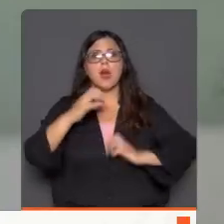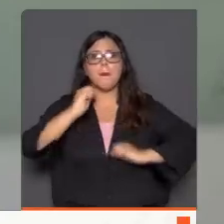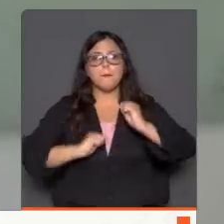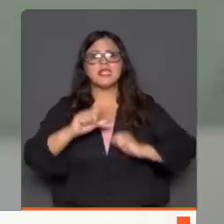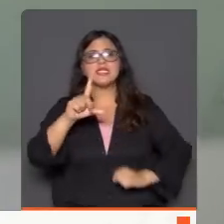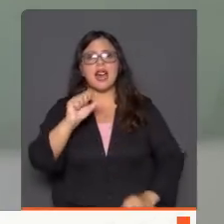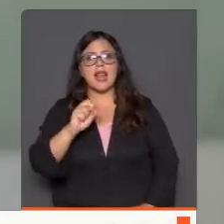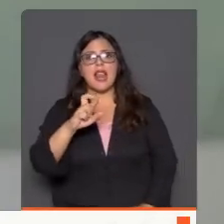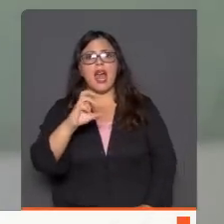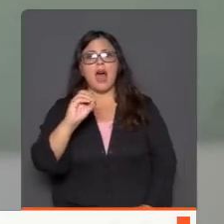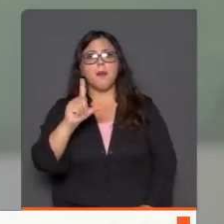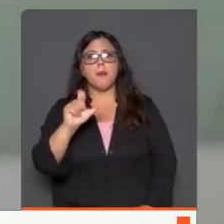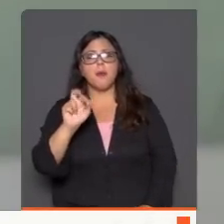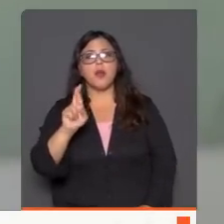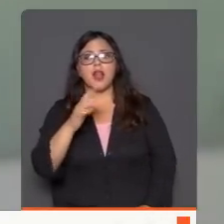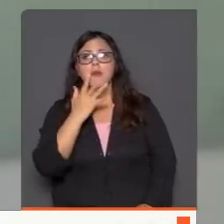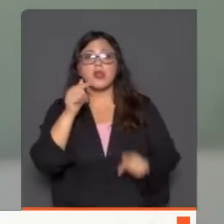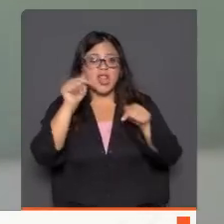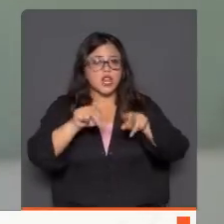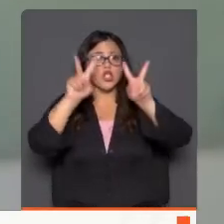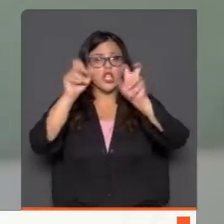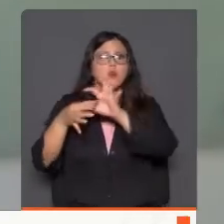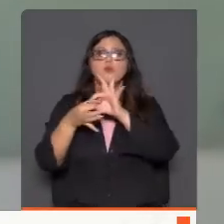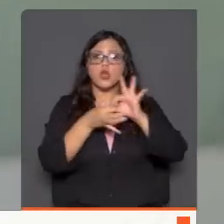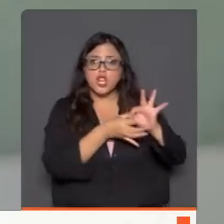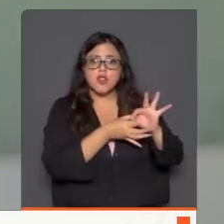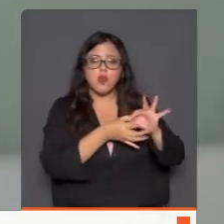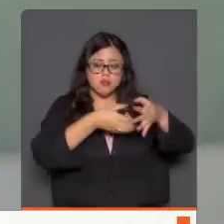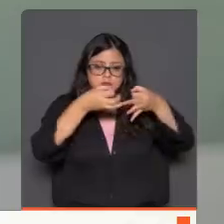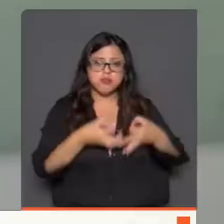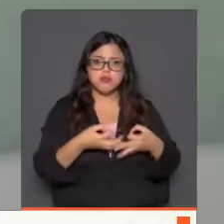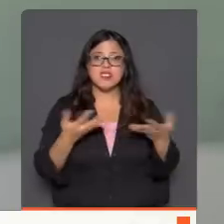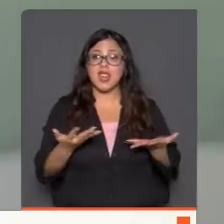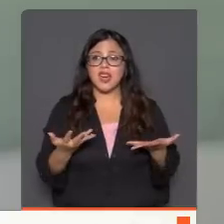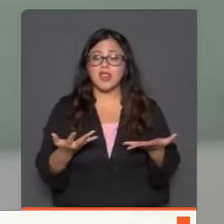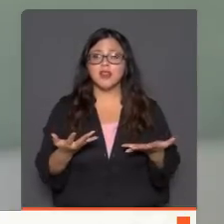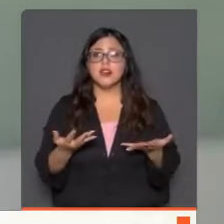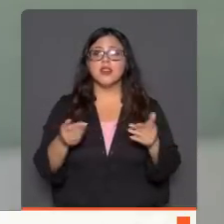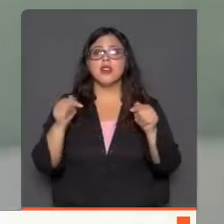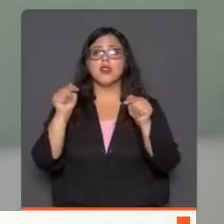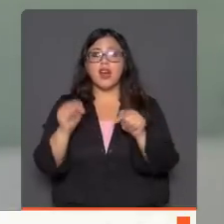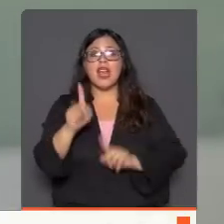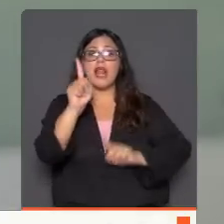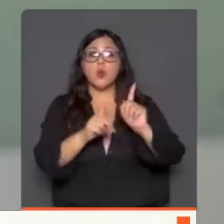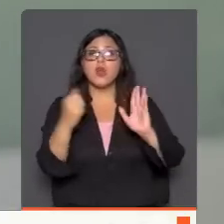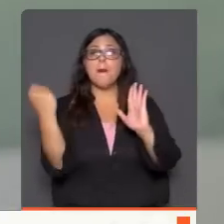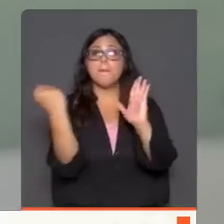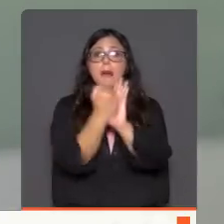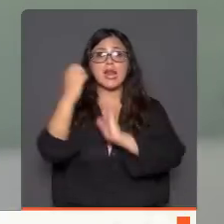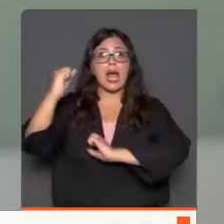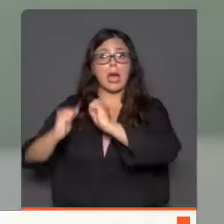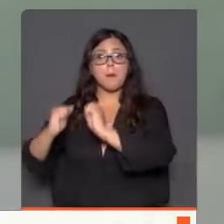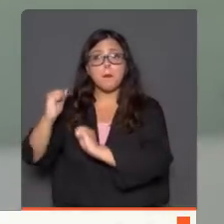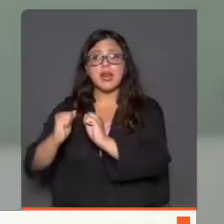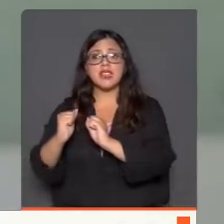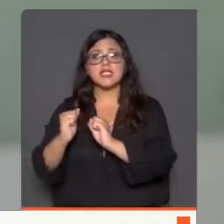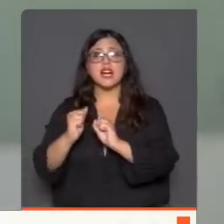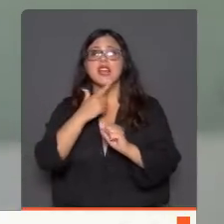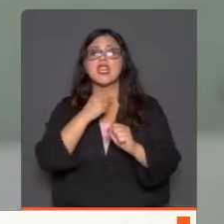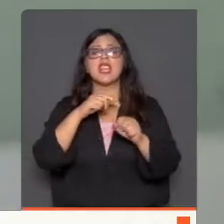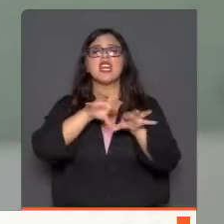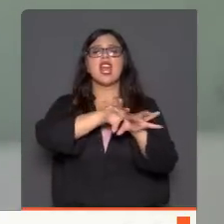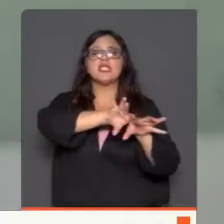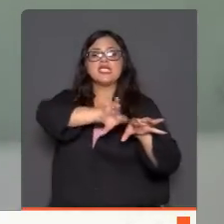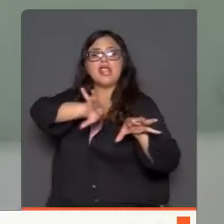esta falsedad tiene un contexto específico y una razón de ser concreta. Y es que determinadas marcas buscan segmentar sus